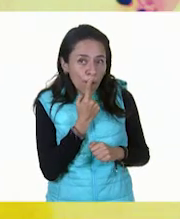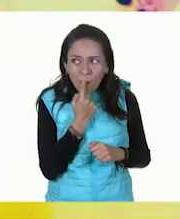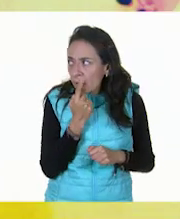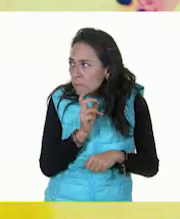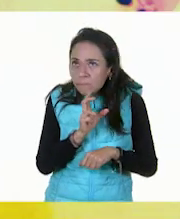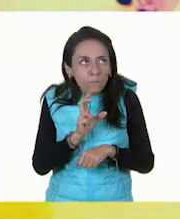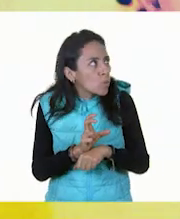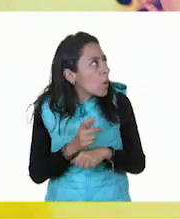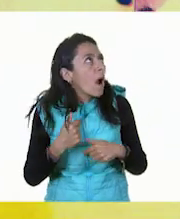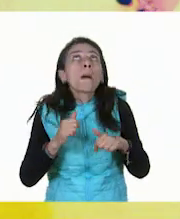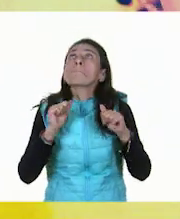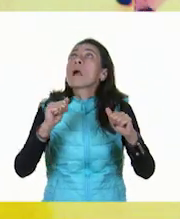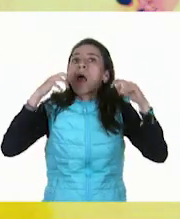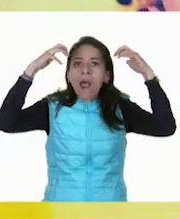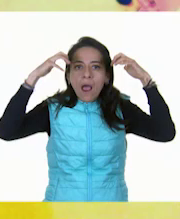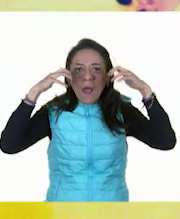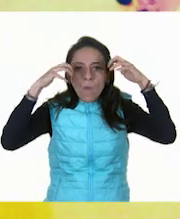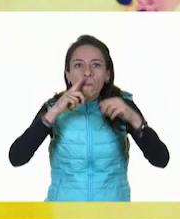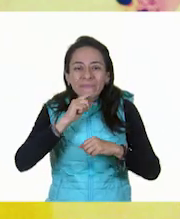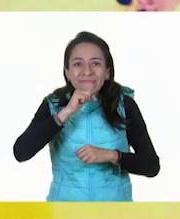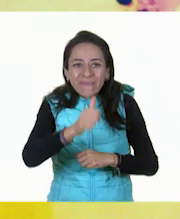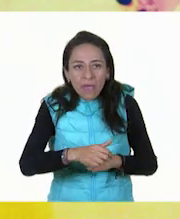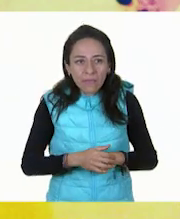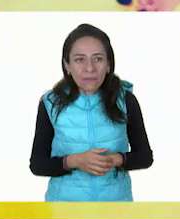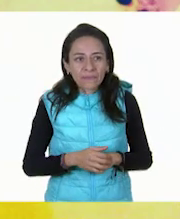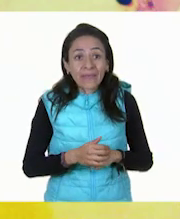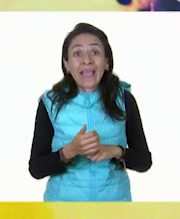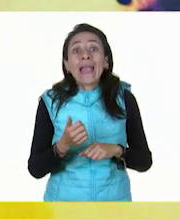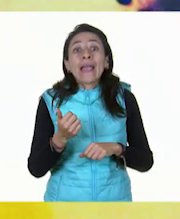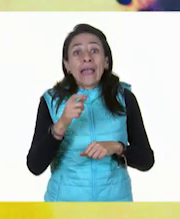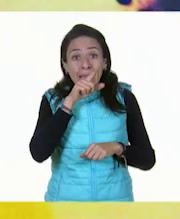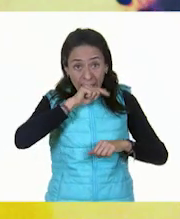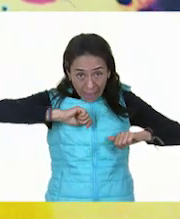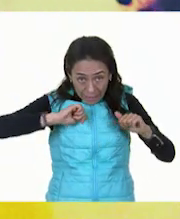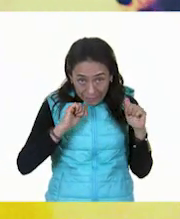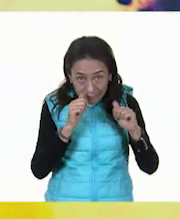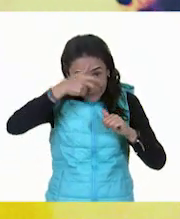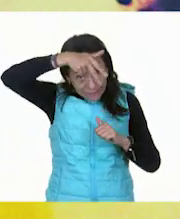La gallinita amarilla pone encima de su silla.